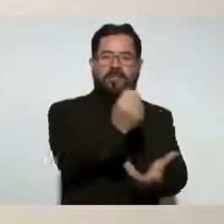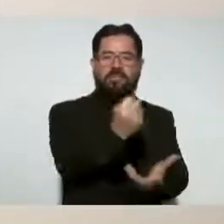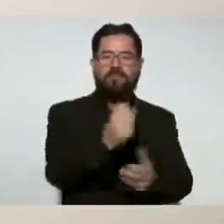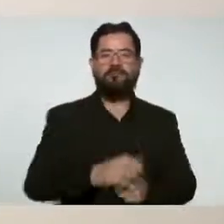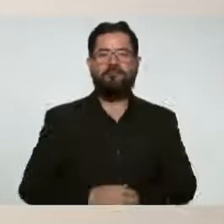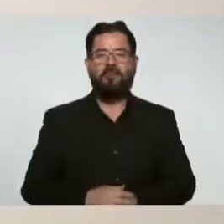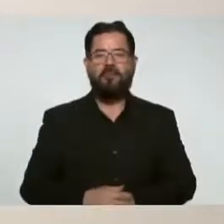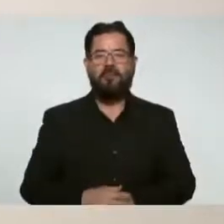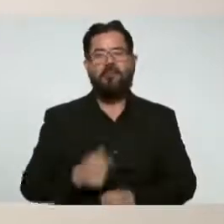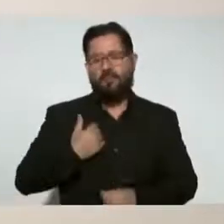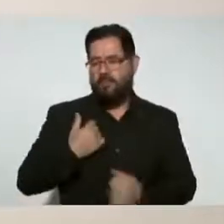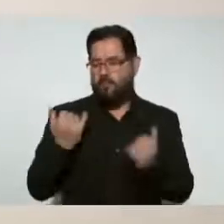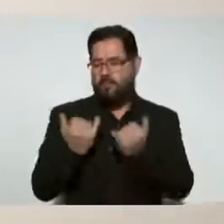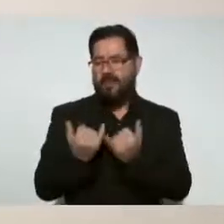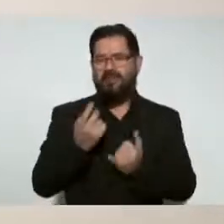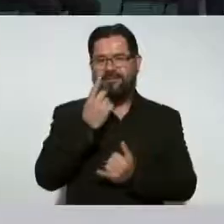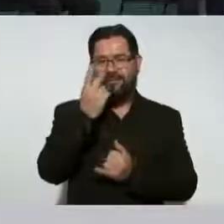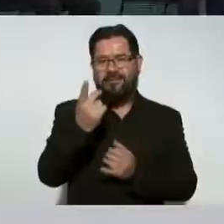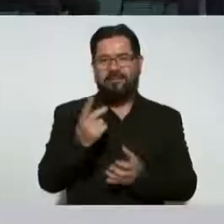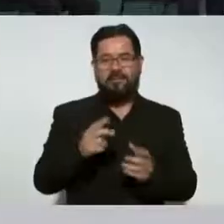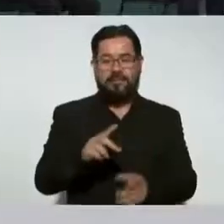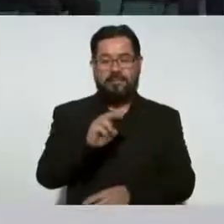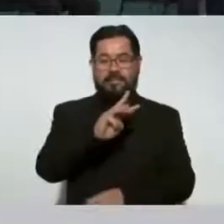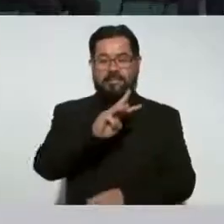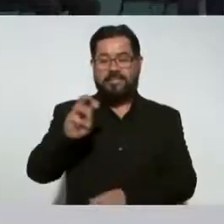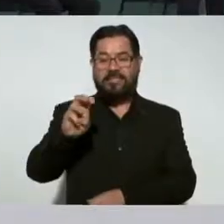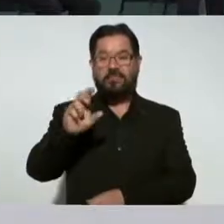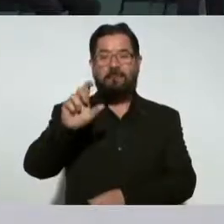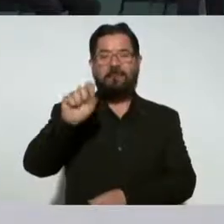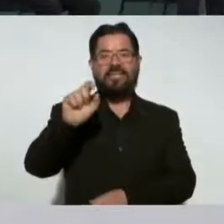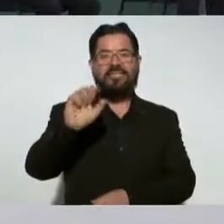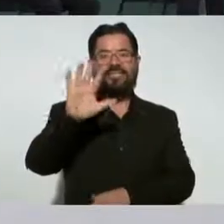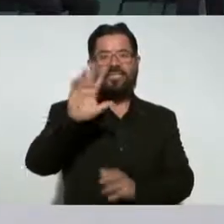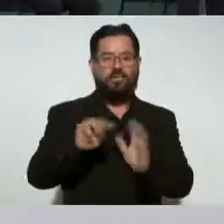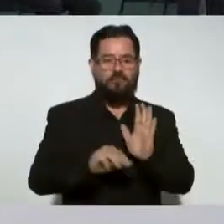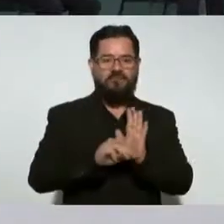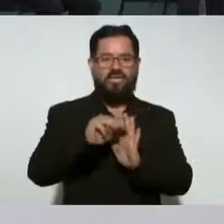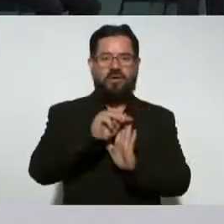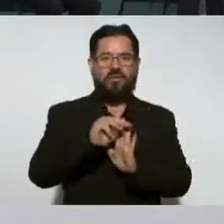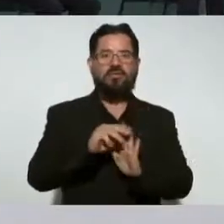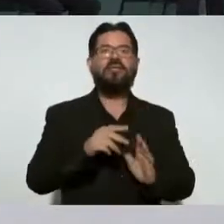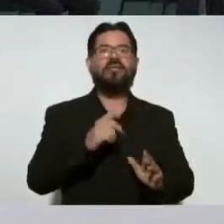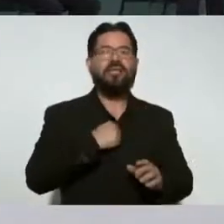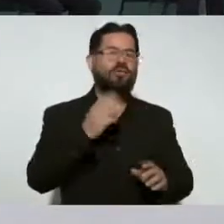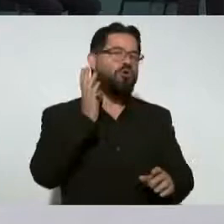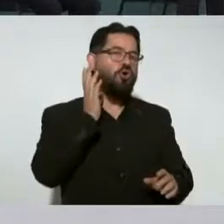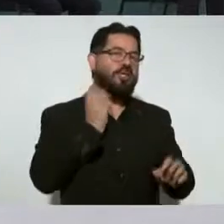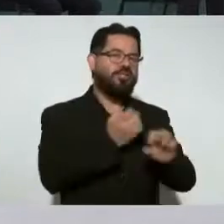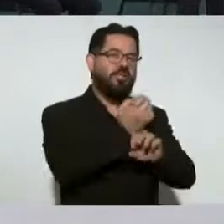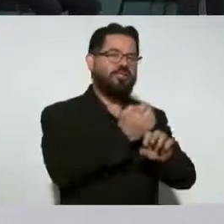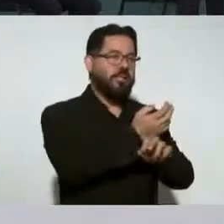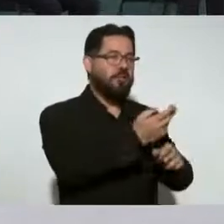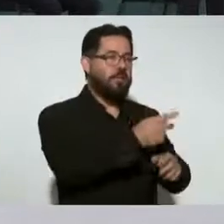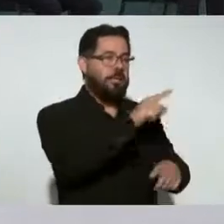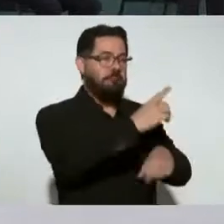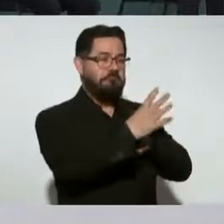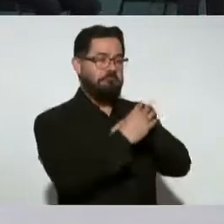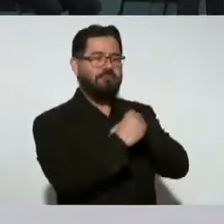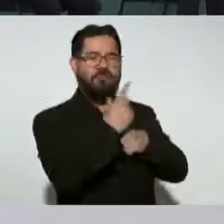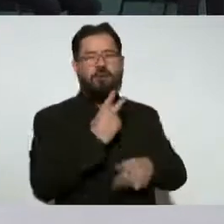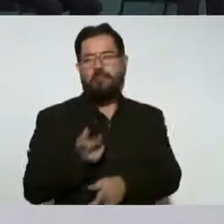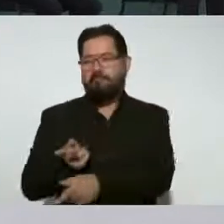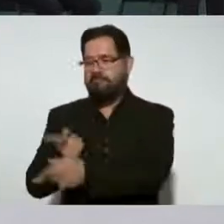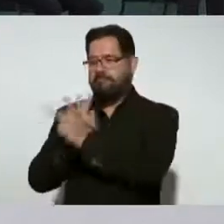Y bueno, como le comentaba, los 325 millones que provienen del crédito autorizado del Congreso del Estado para toda la parte de afuera,